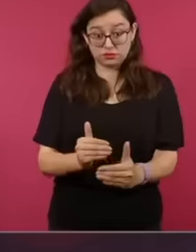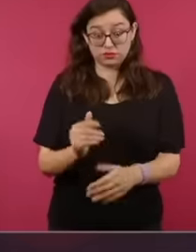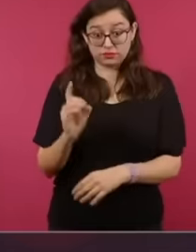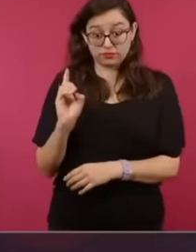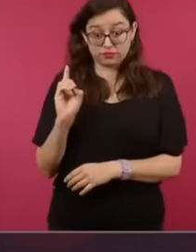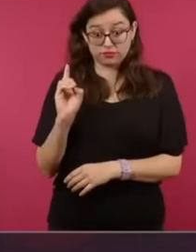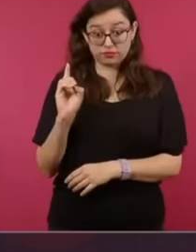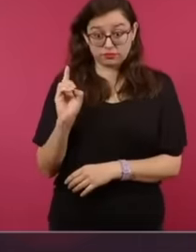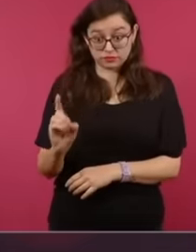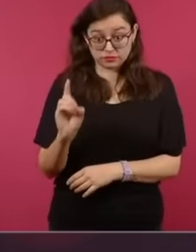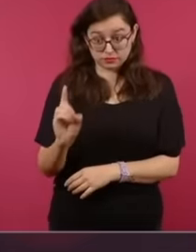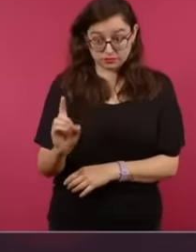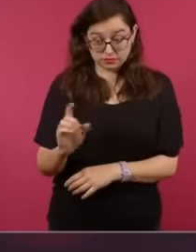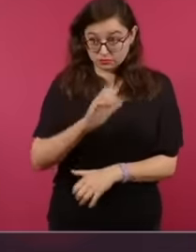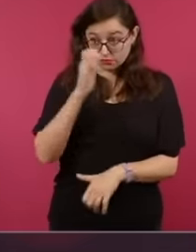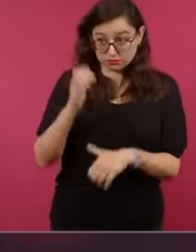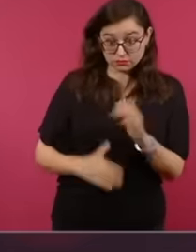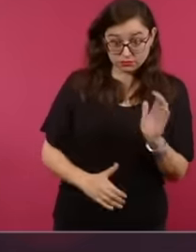Se vota